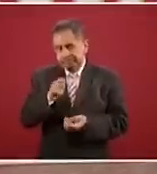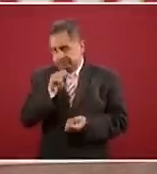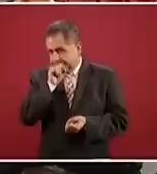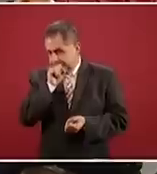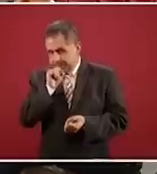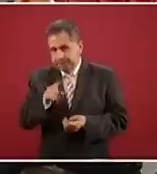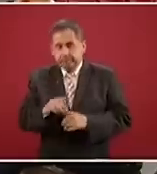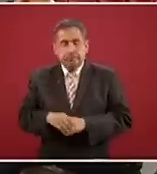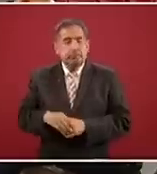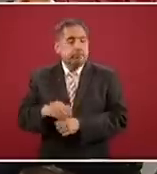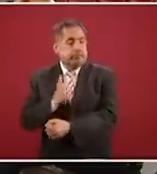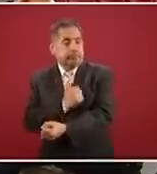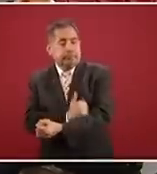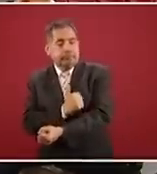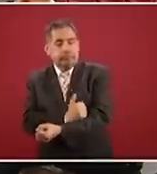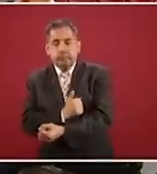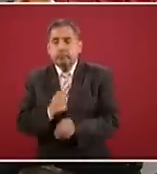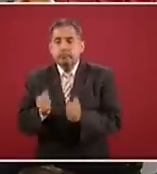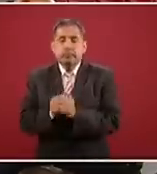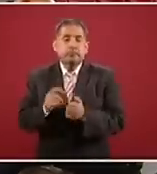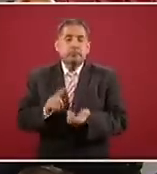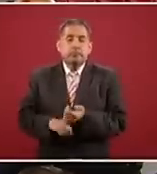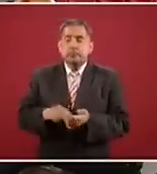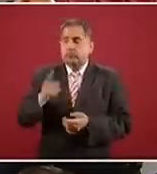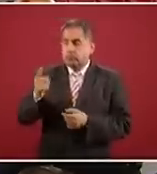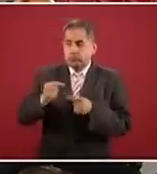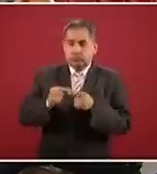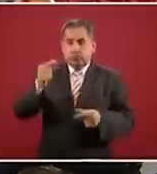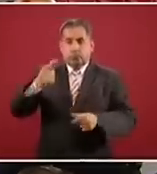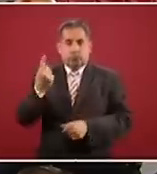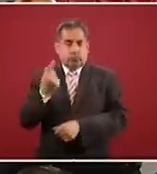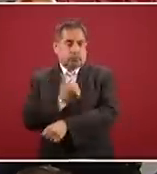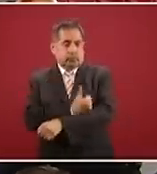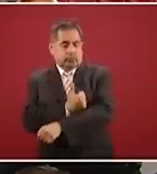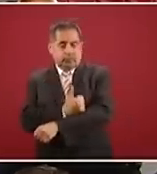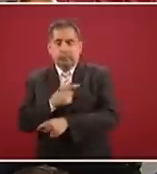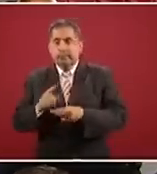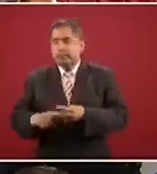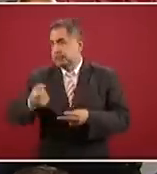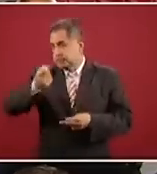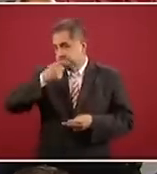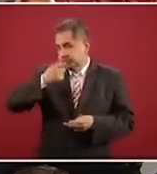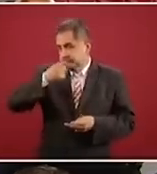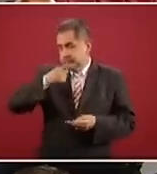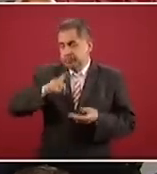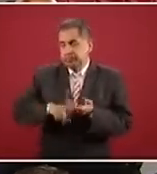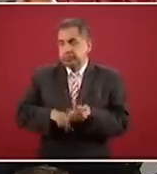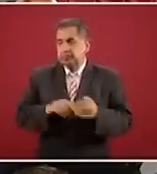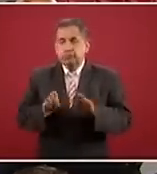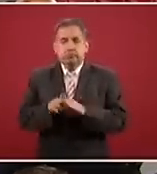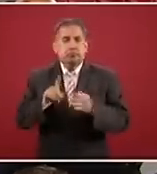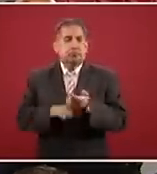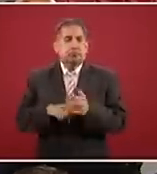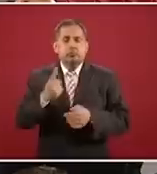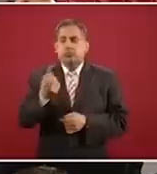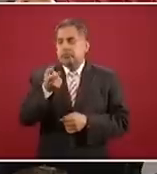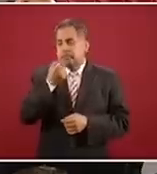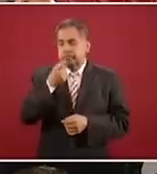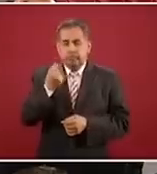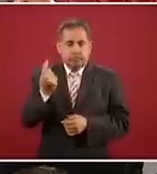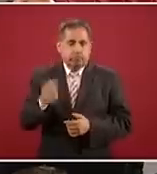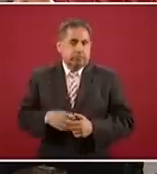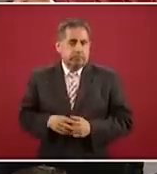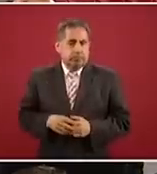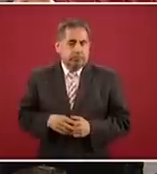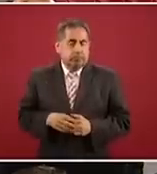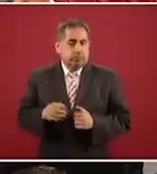de las ampolletas, una dosis corresponde a una ampolleta. Y en el caso de las pastillas, una dosis corresponde a una pastilla. En